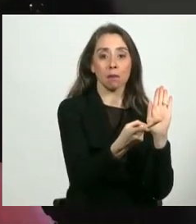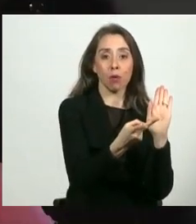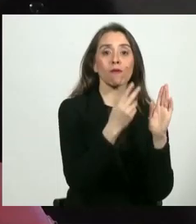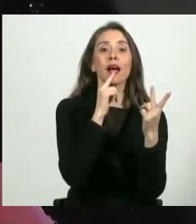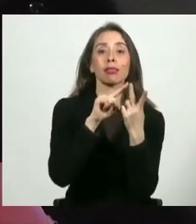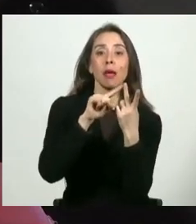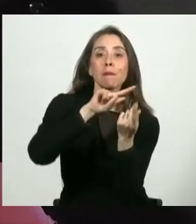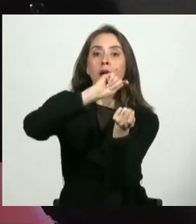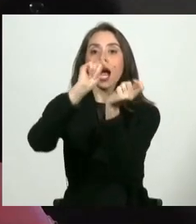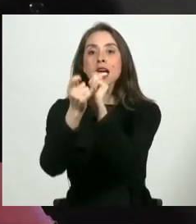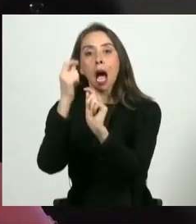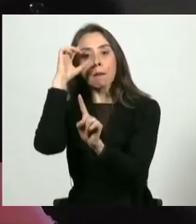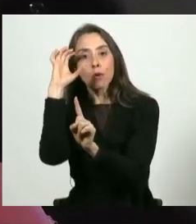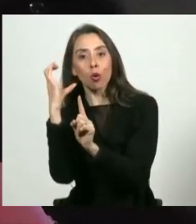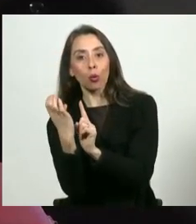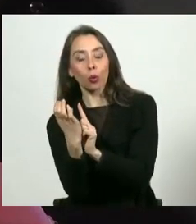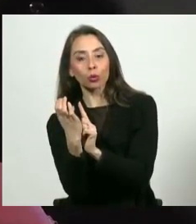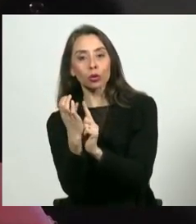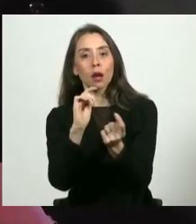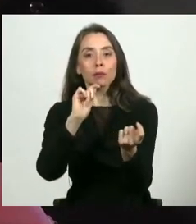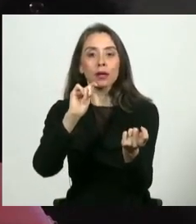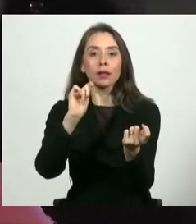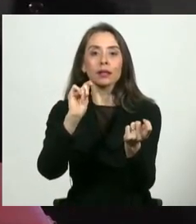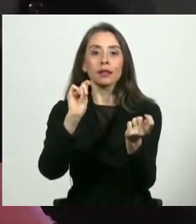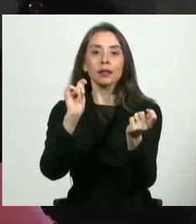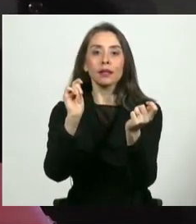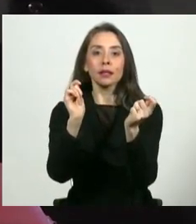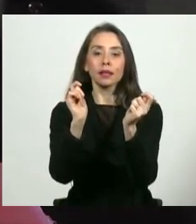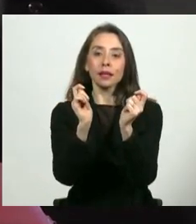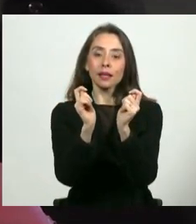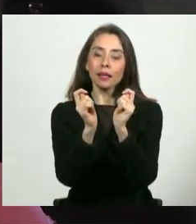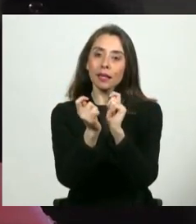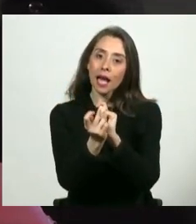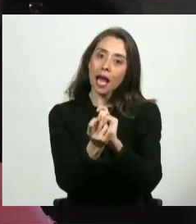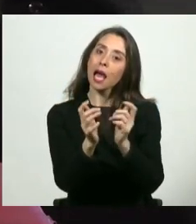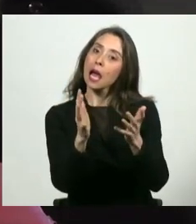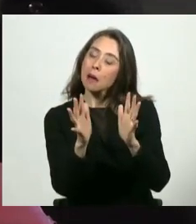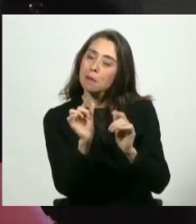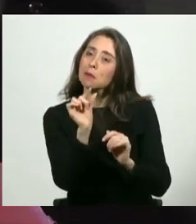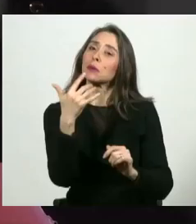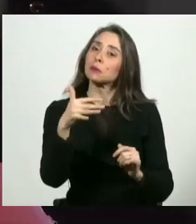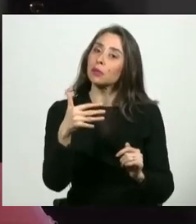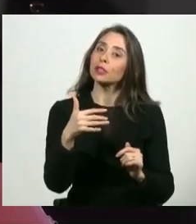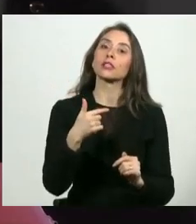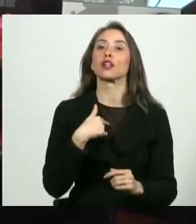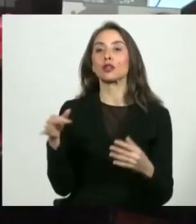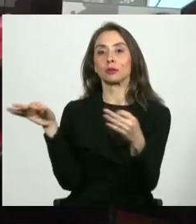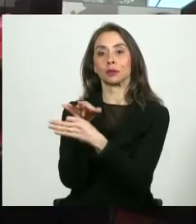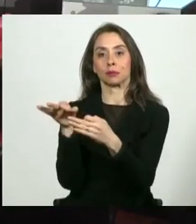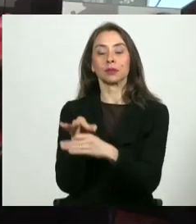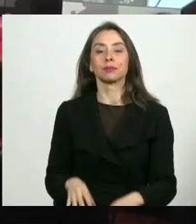cultural para modificar en forma, aunque sea medianamente significativa, lo que usted describió?